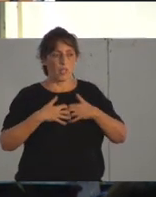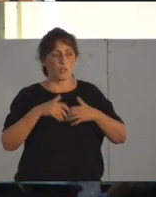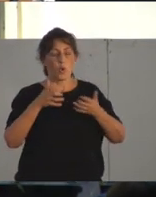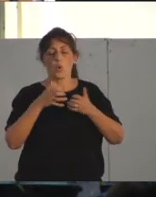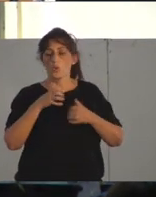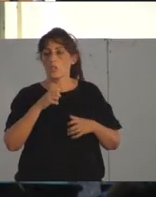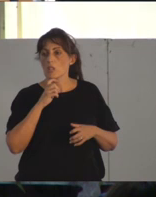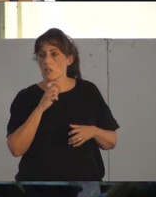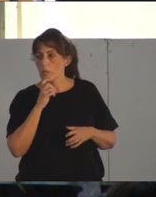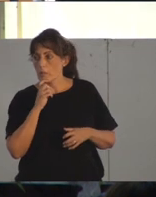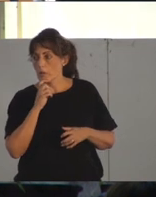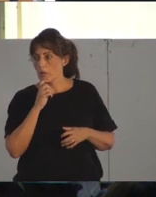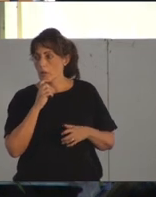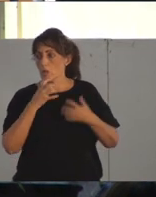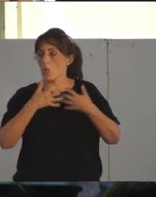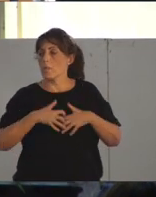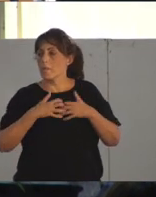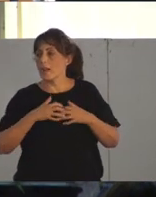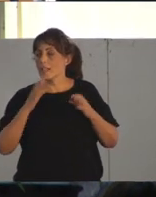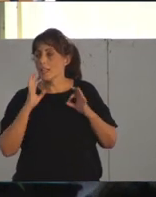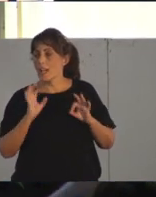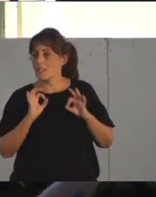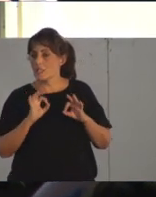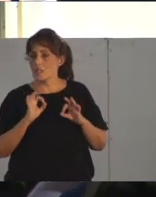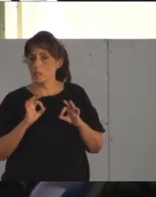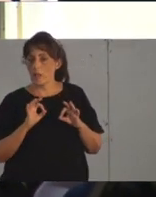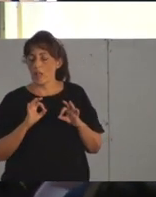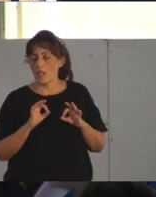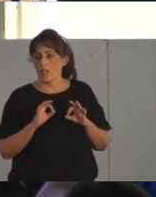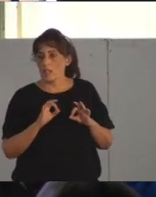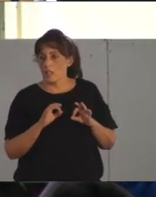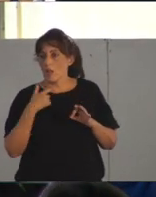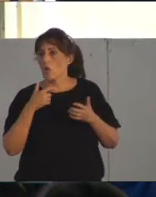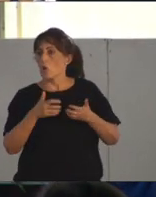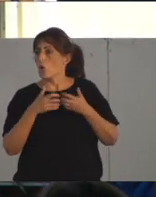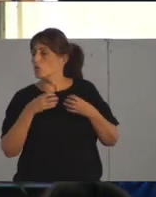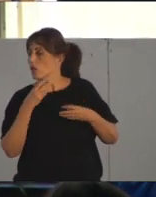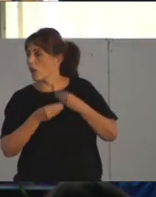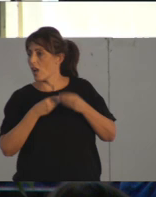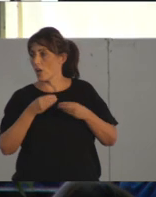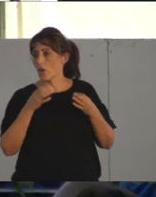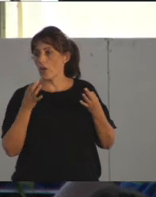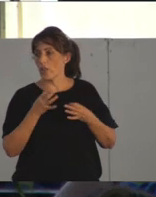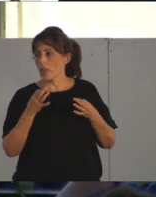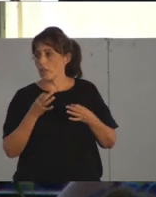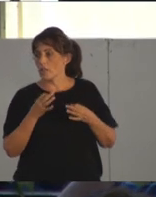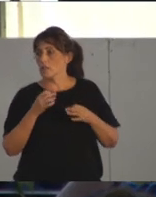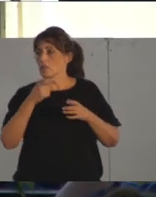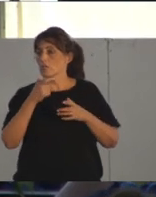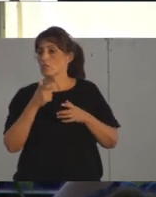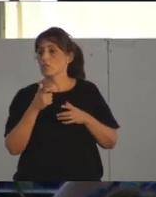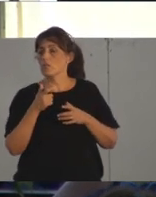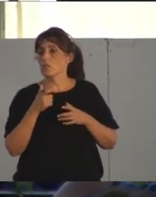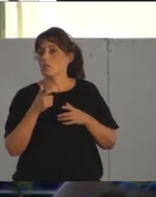se consigue con una máquina especial, un cúter emulsionador, que consigue hacer unos purés muy finitos,